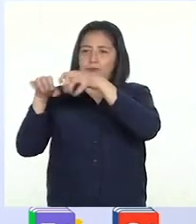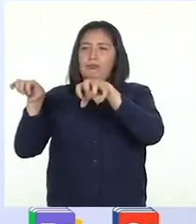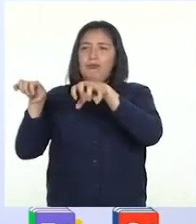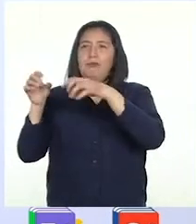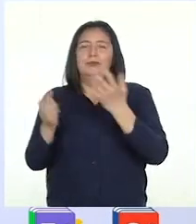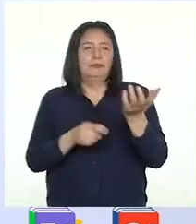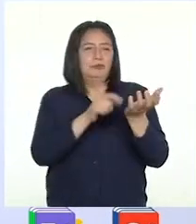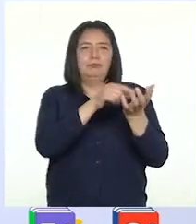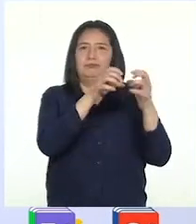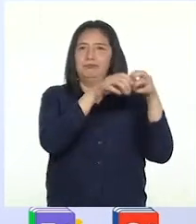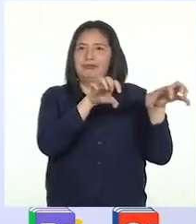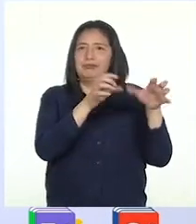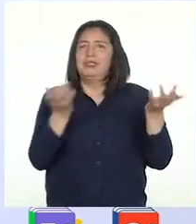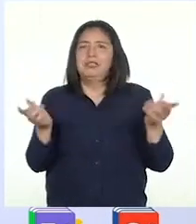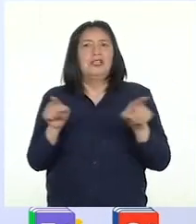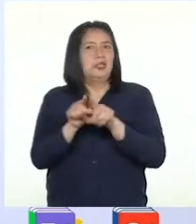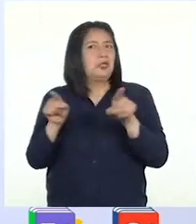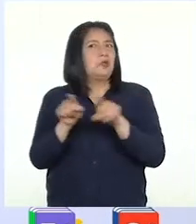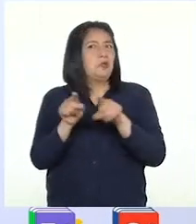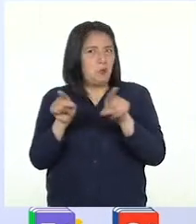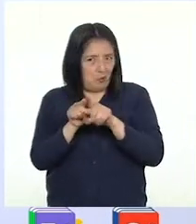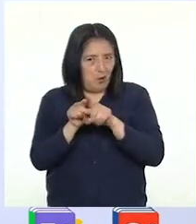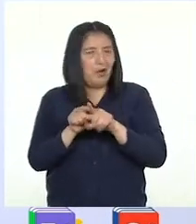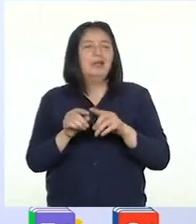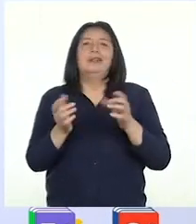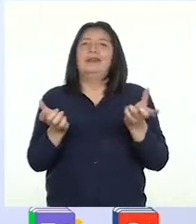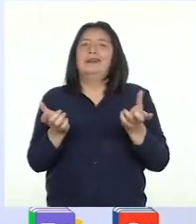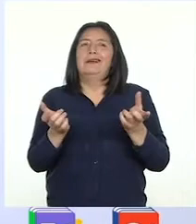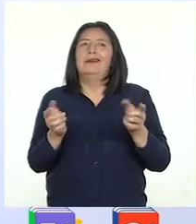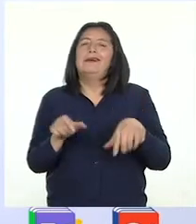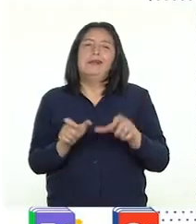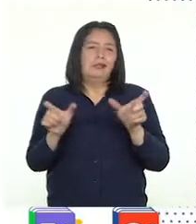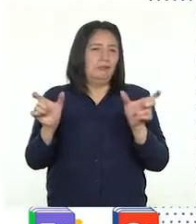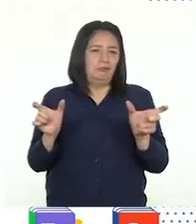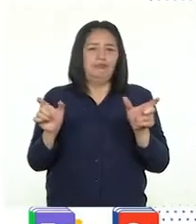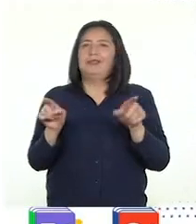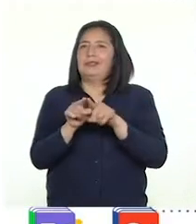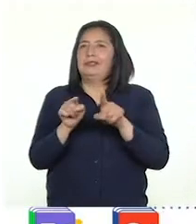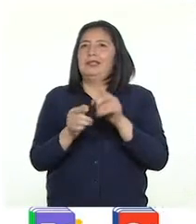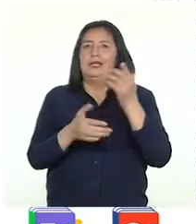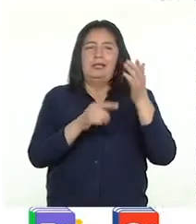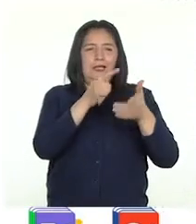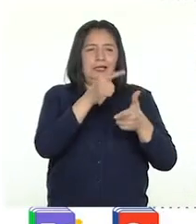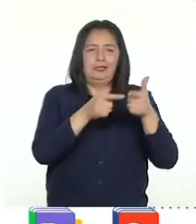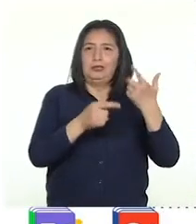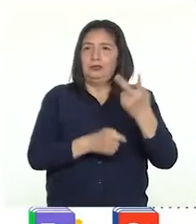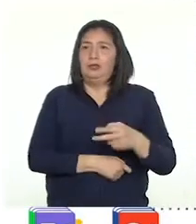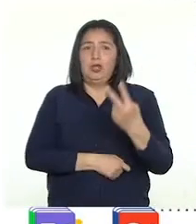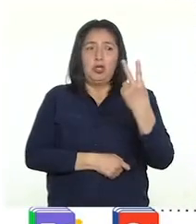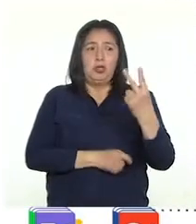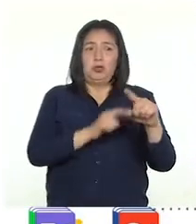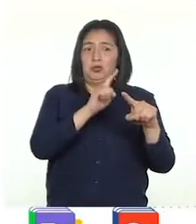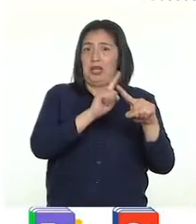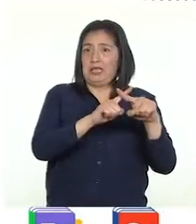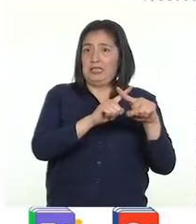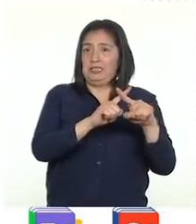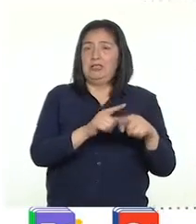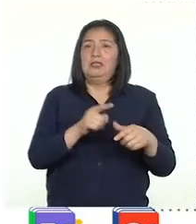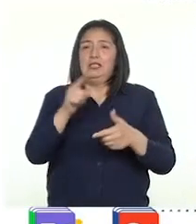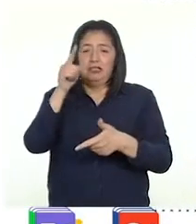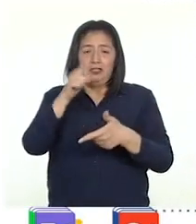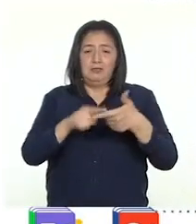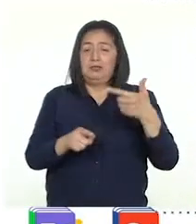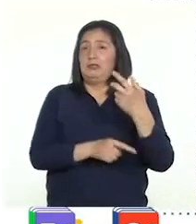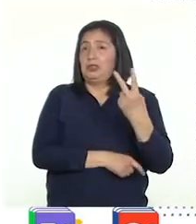grupos, en la ecuación dividimos cada miembro entre 2. Si tengo 2x y divido